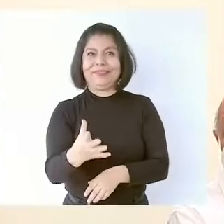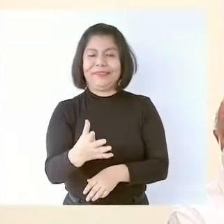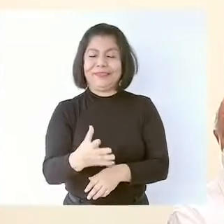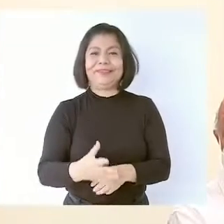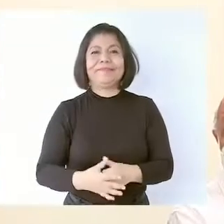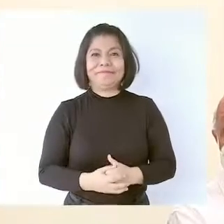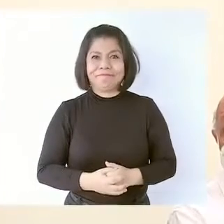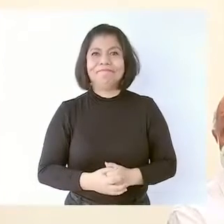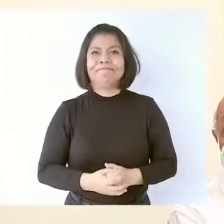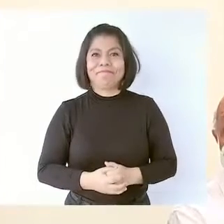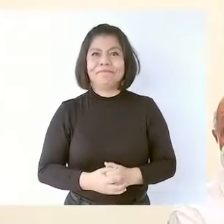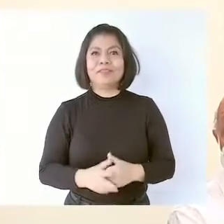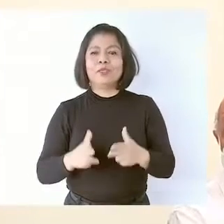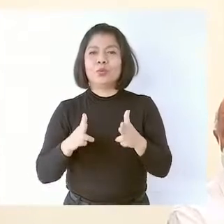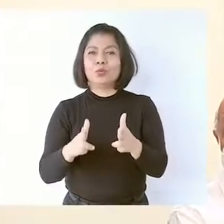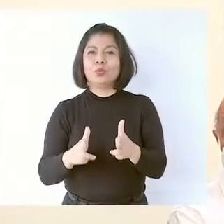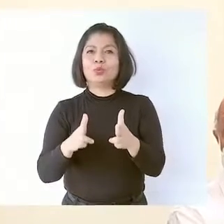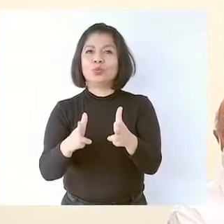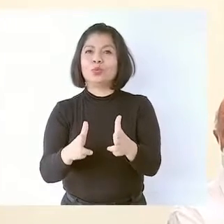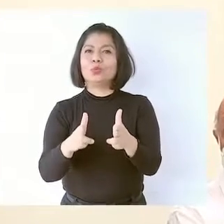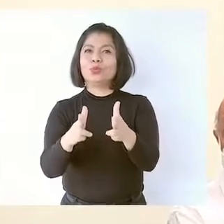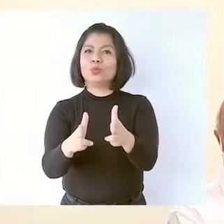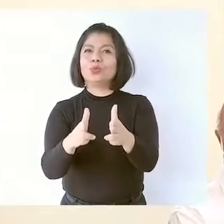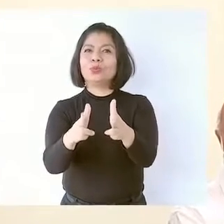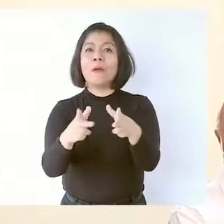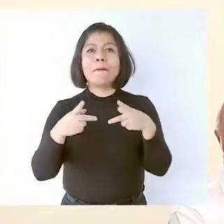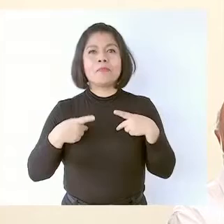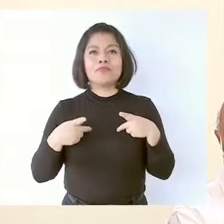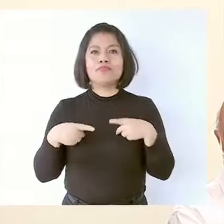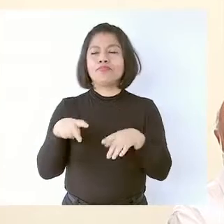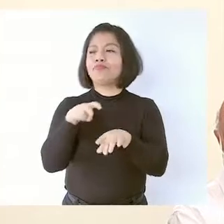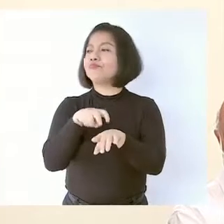permitir admirar mejor las bellezas